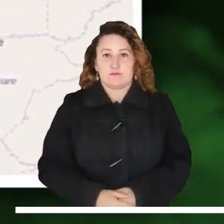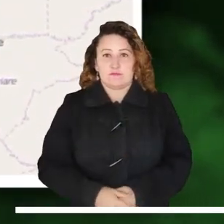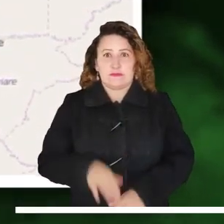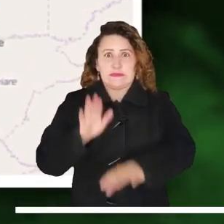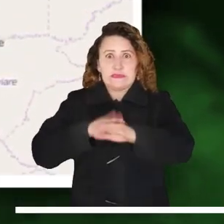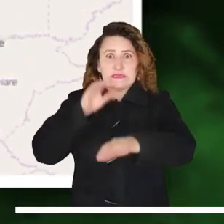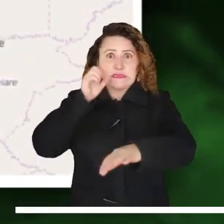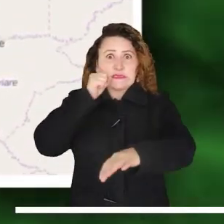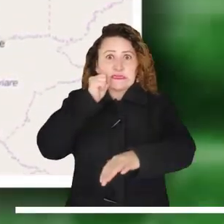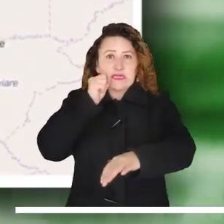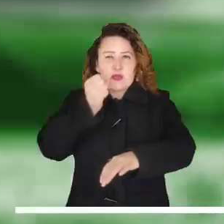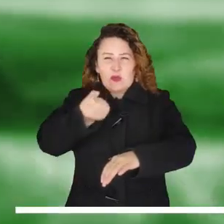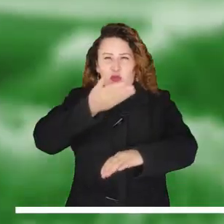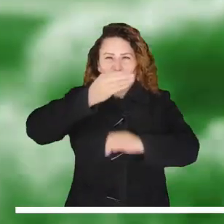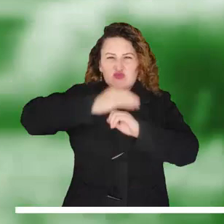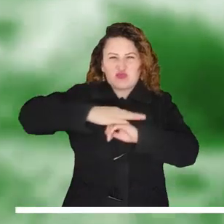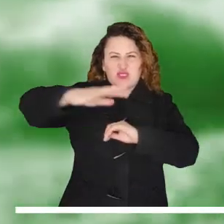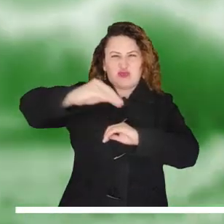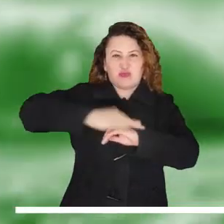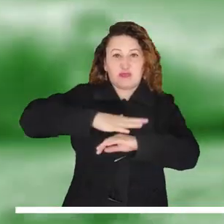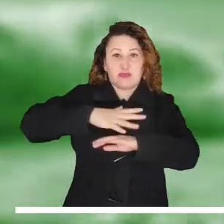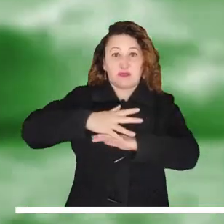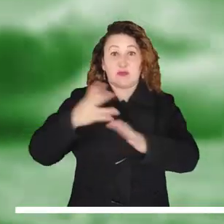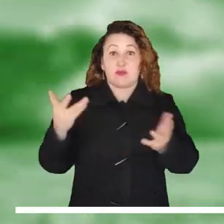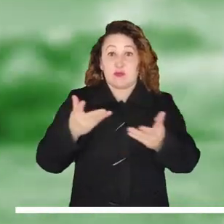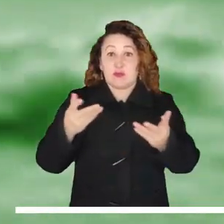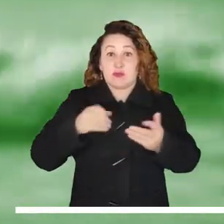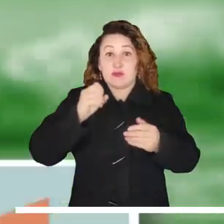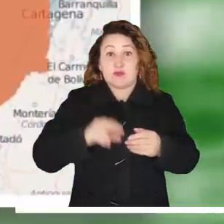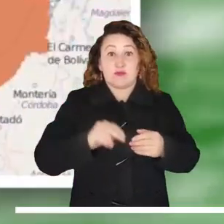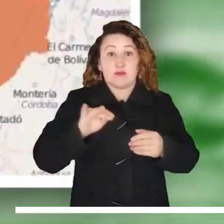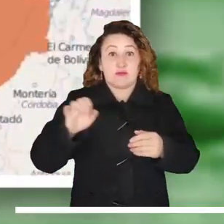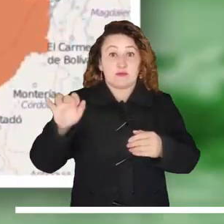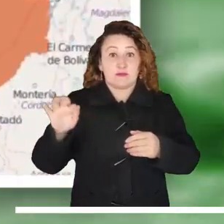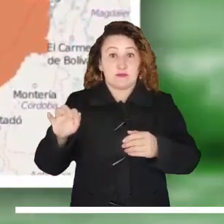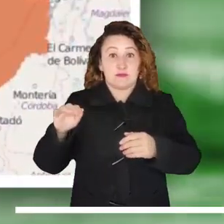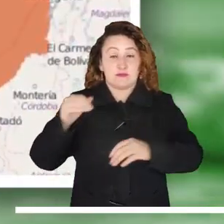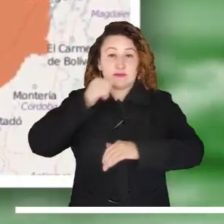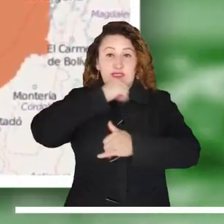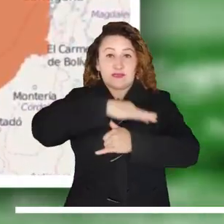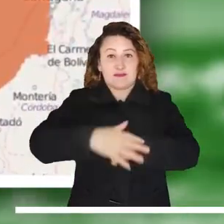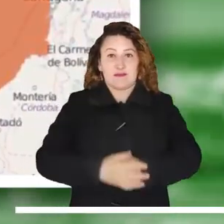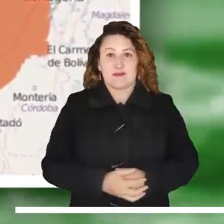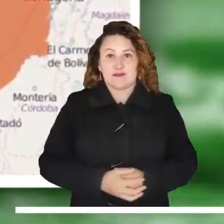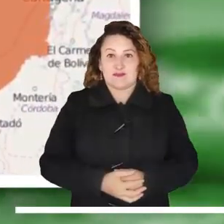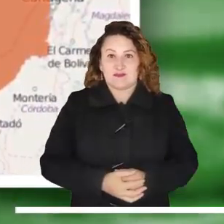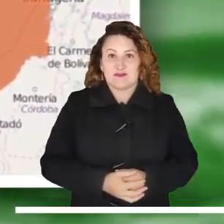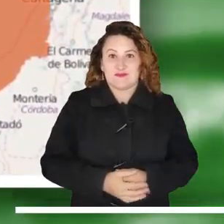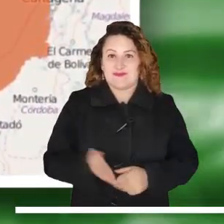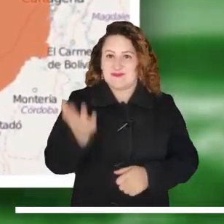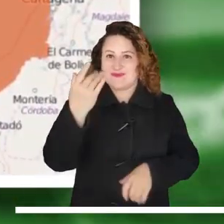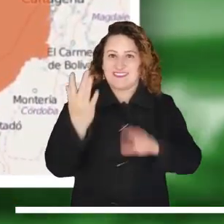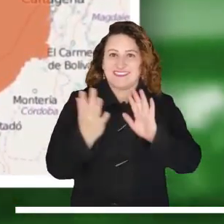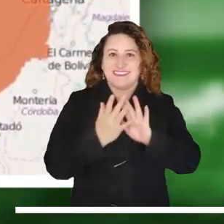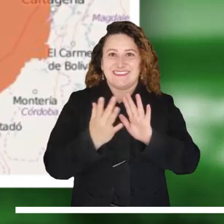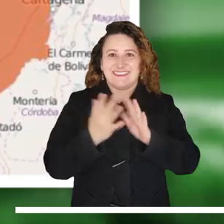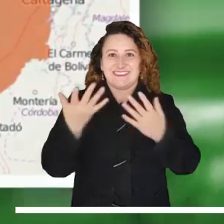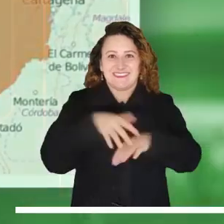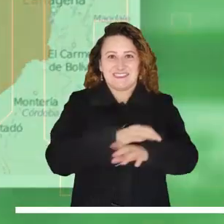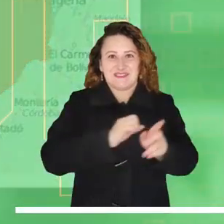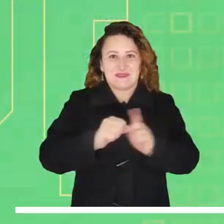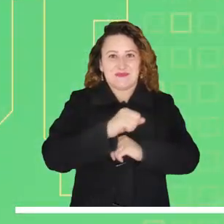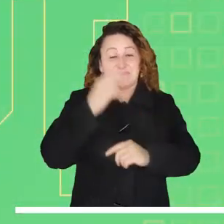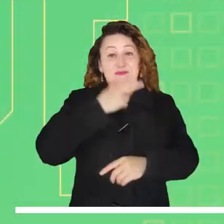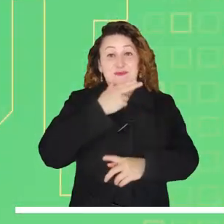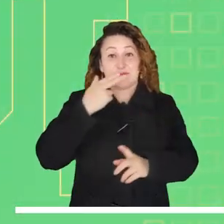de tierra en el Pacífico, los Andes y Meta. Alerta naranja por oleaje y viento en el centro y suroeste del Mar Caribe, especialmente